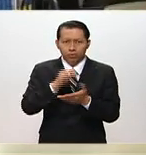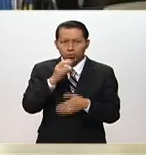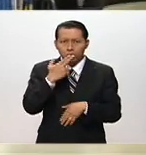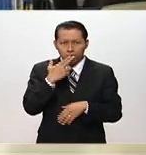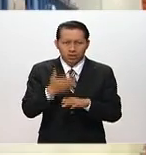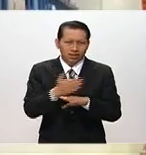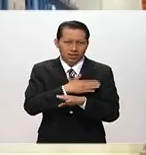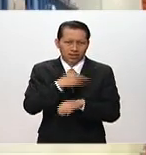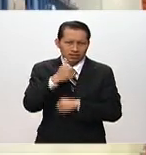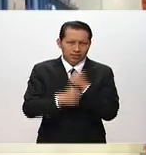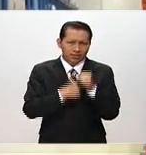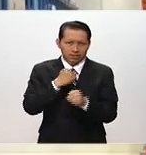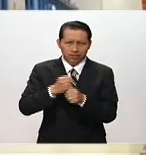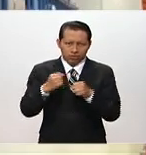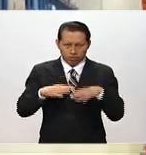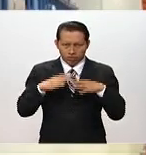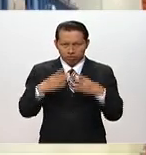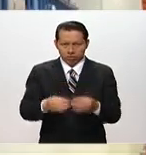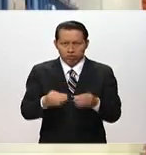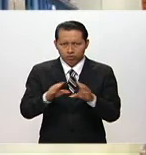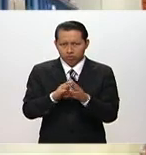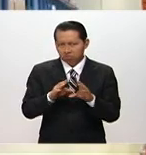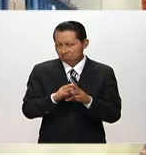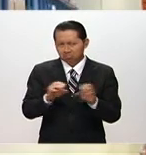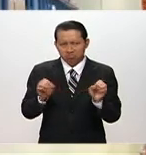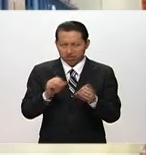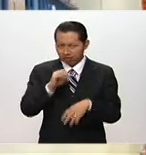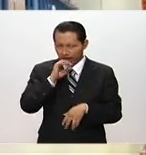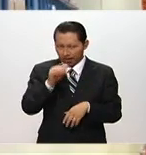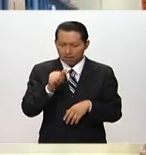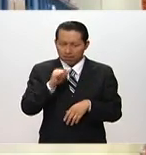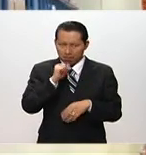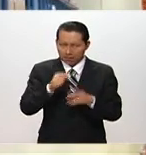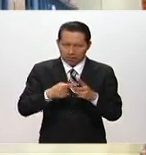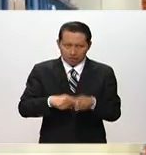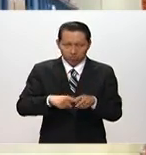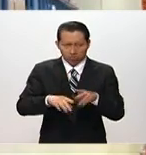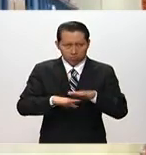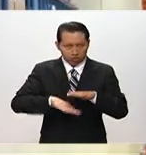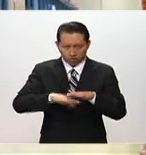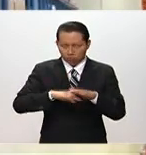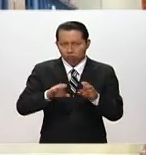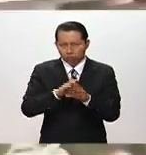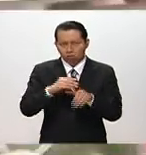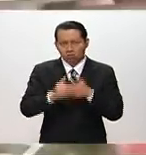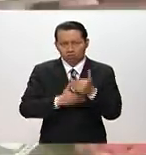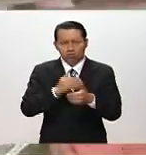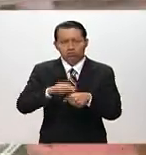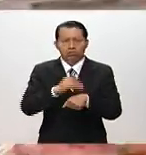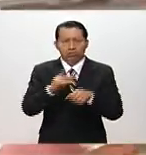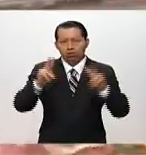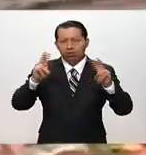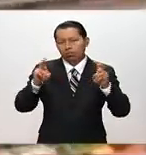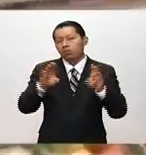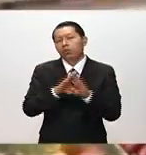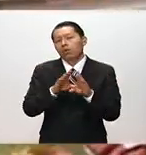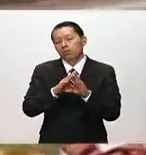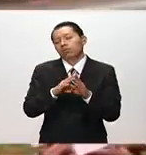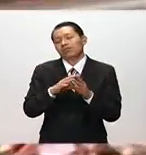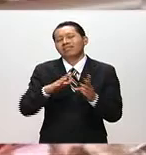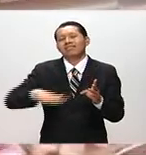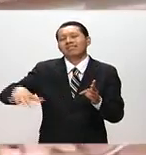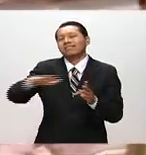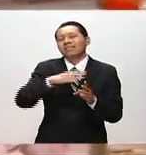desde hace 6 años. Inicié desde cero, a pesar de ser un ramo de hombres, ¿verdad? He